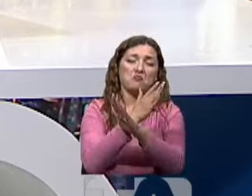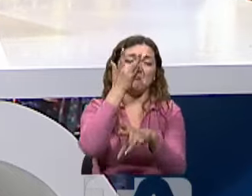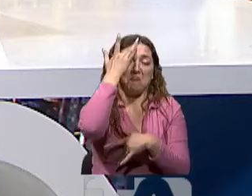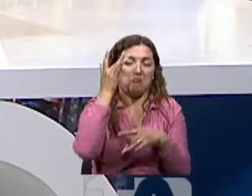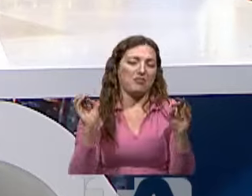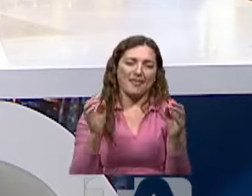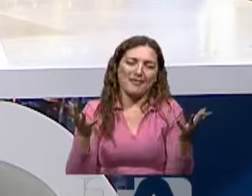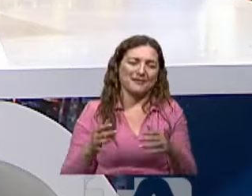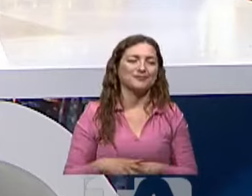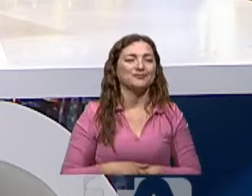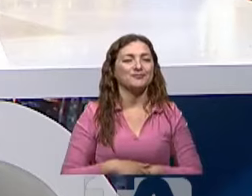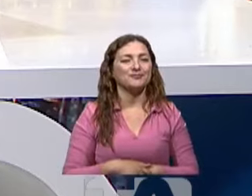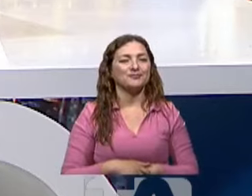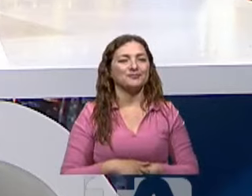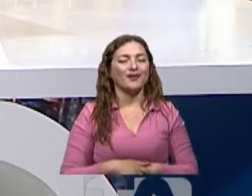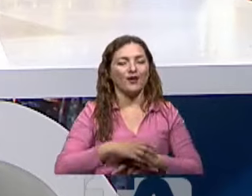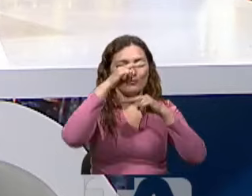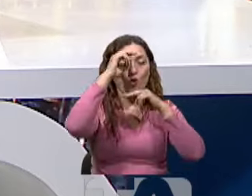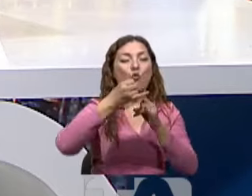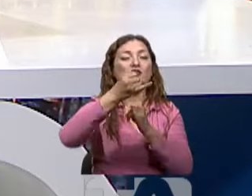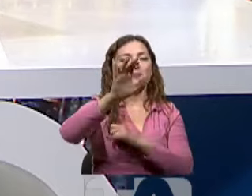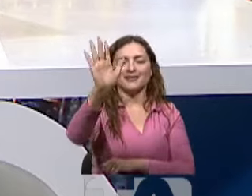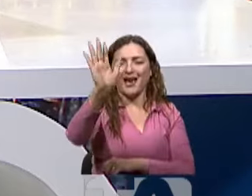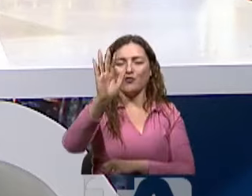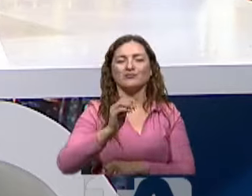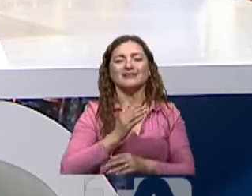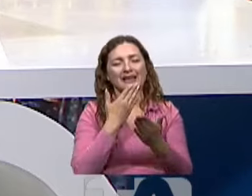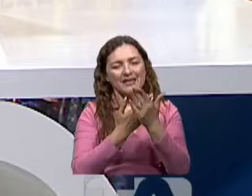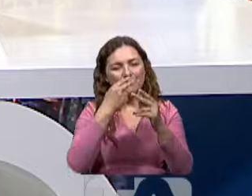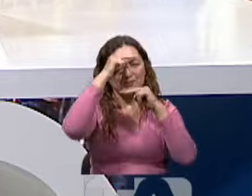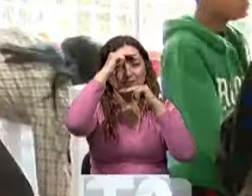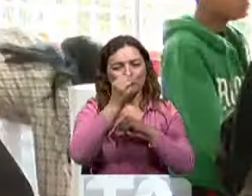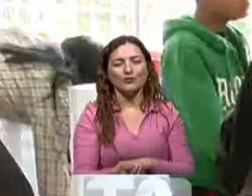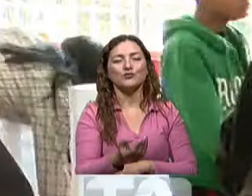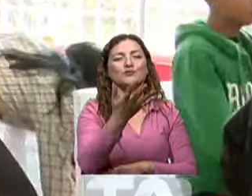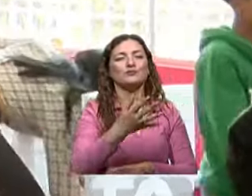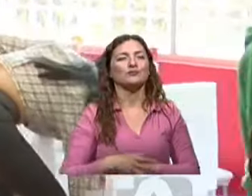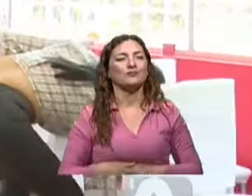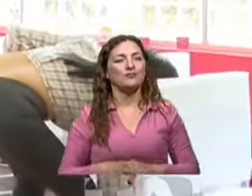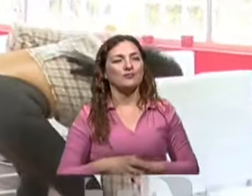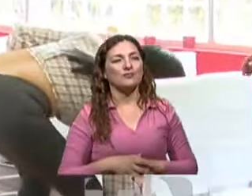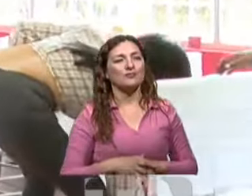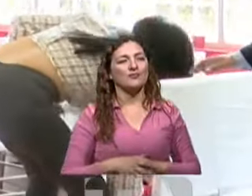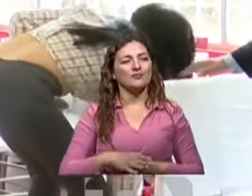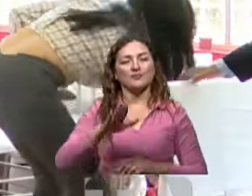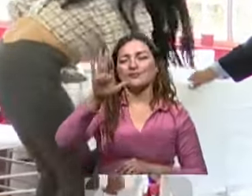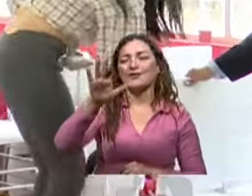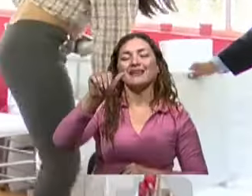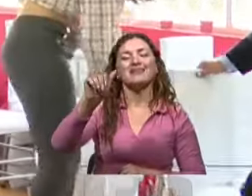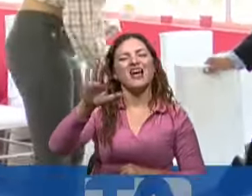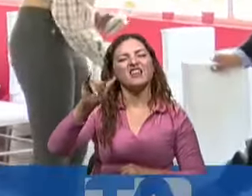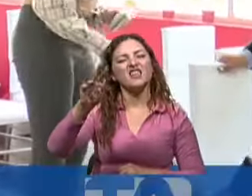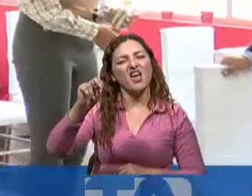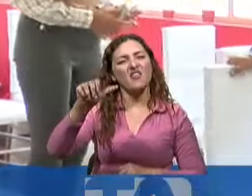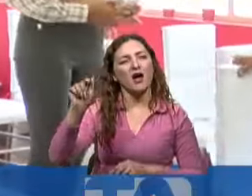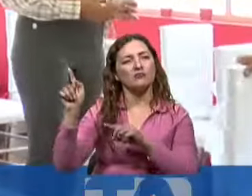este tipo de enfermedad. Con esta nota nos despedimos. Gracias a todos por acompañarnos. Buen día. Tatiana conoció de cerca